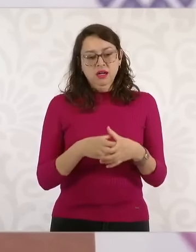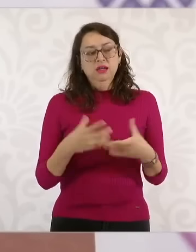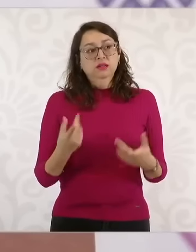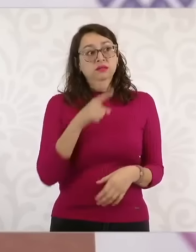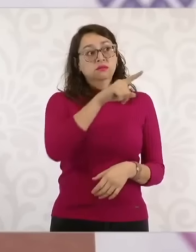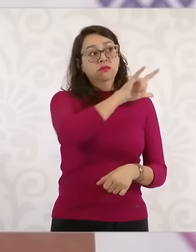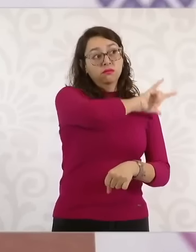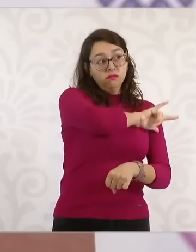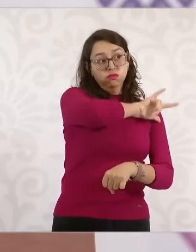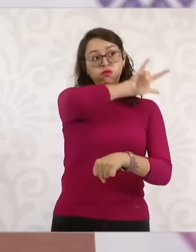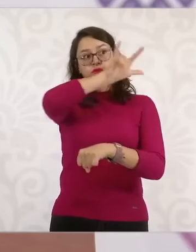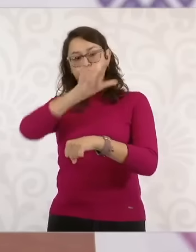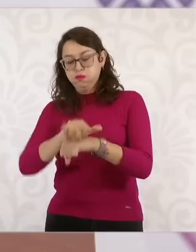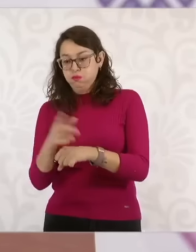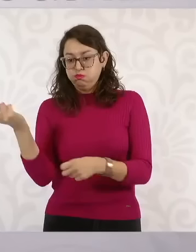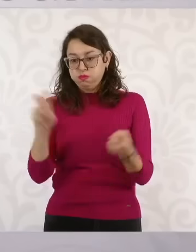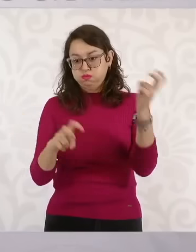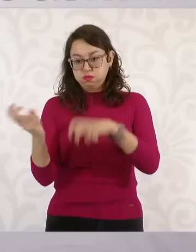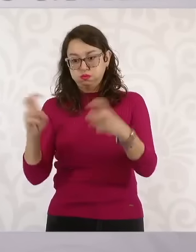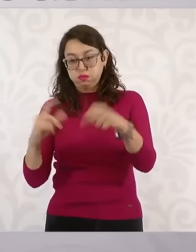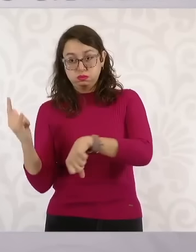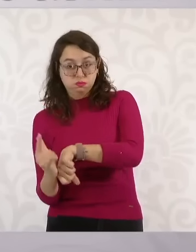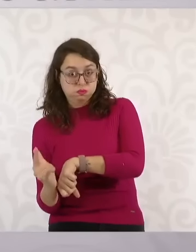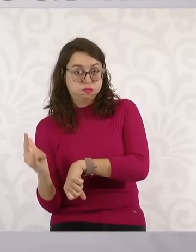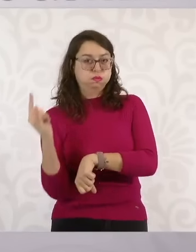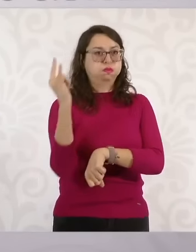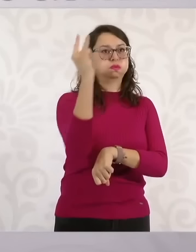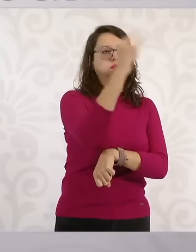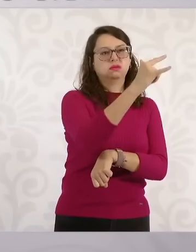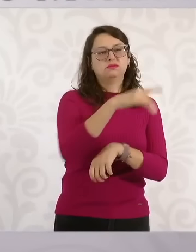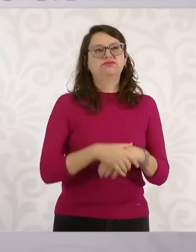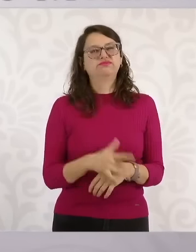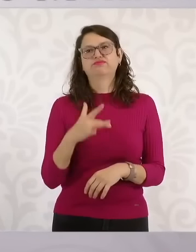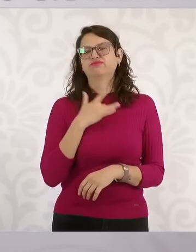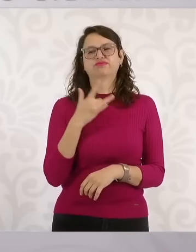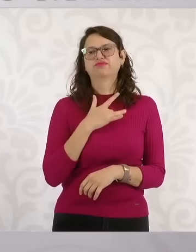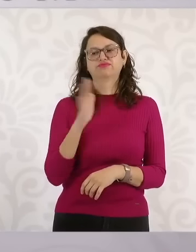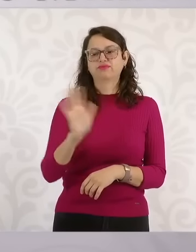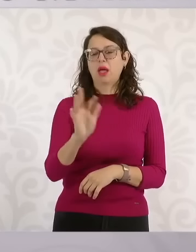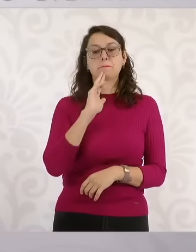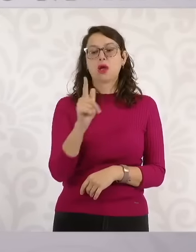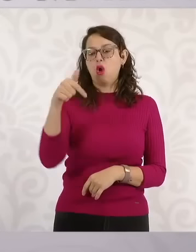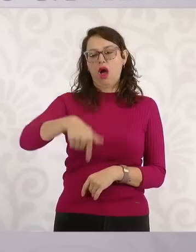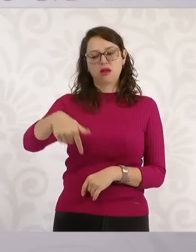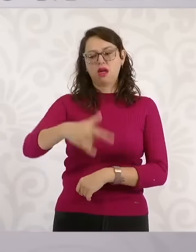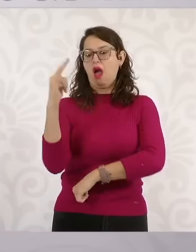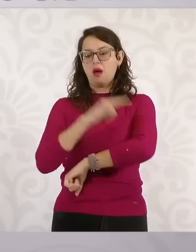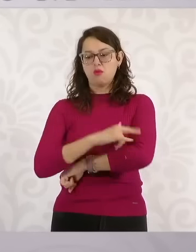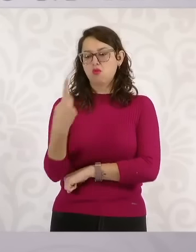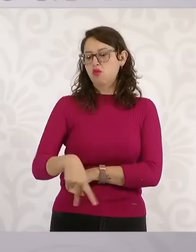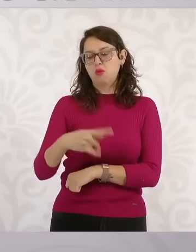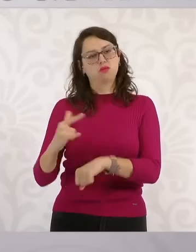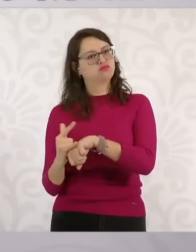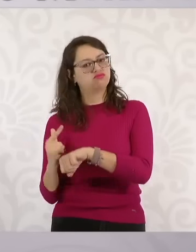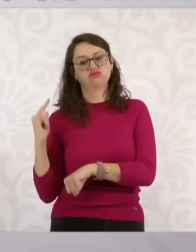Unidos a dejar a quienes van a llevar la capacitación, a que venga un avión de los Estados Unidos a